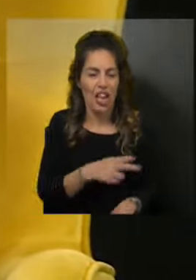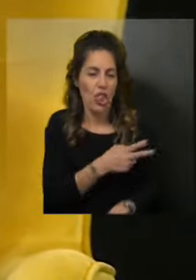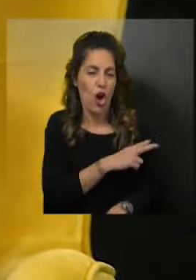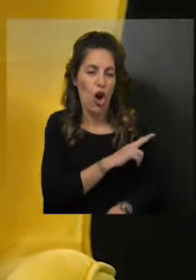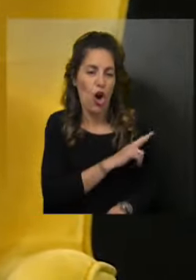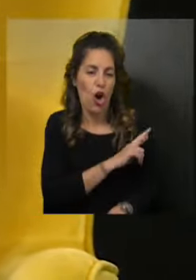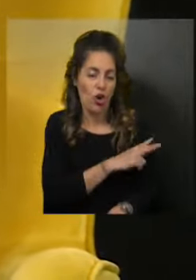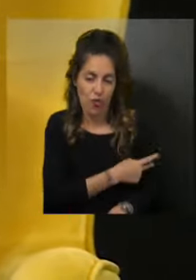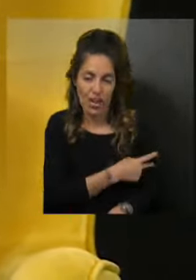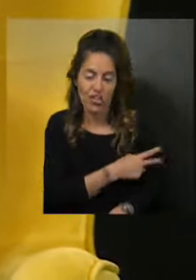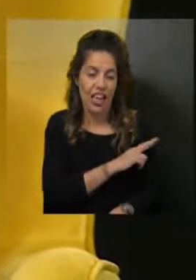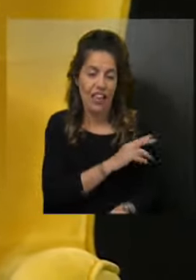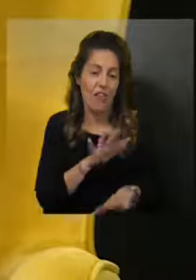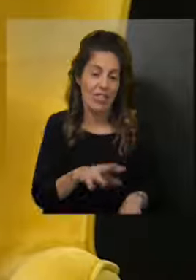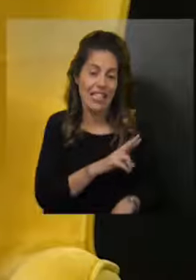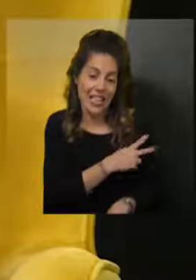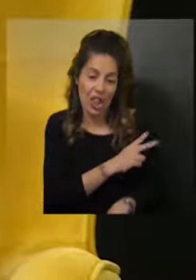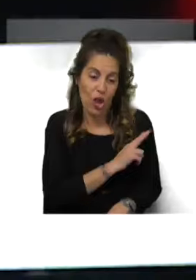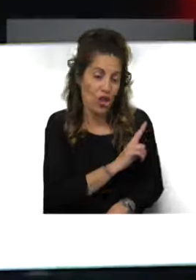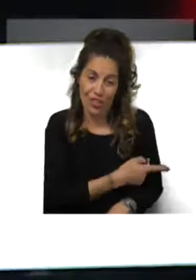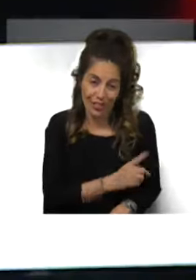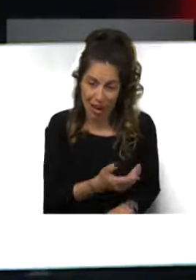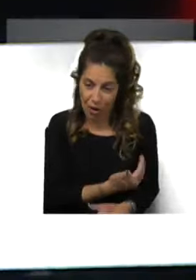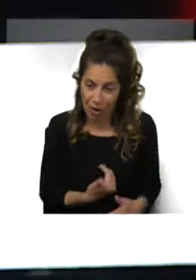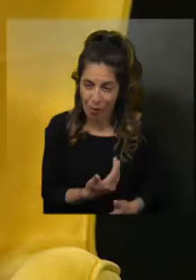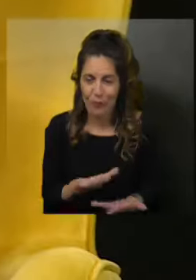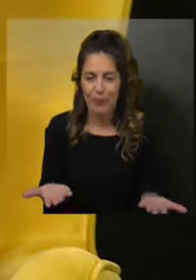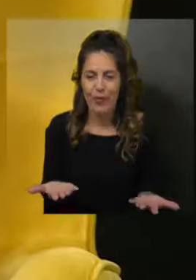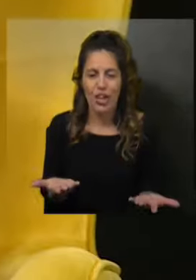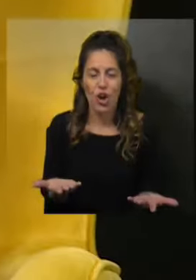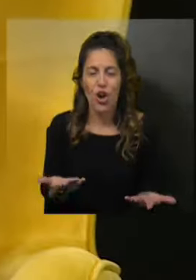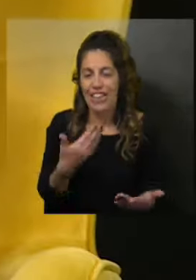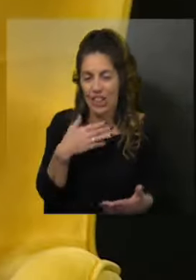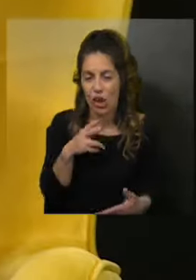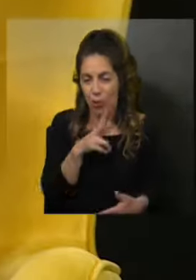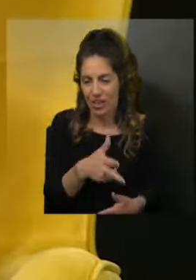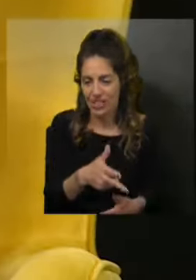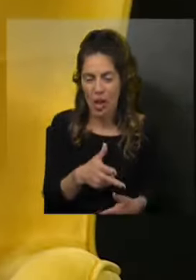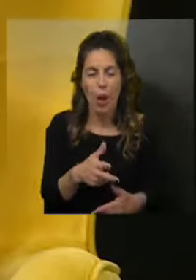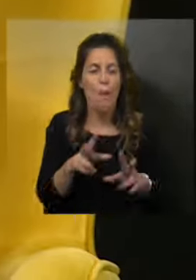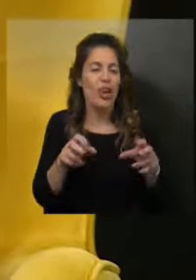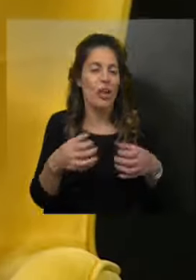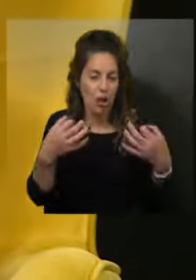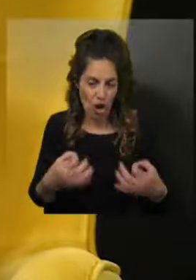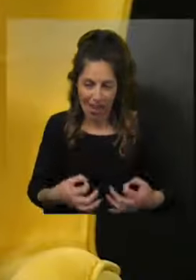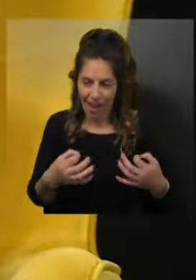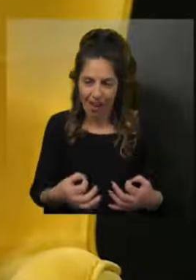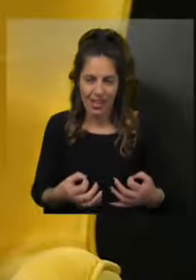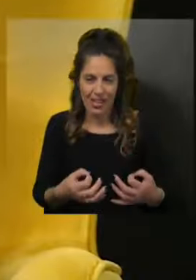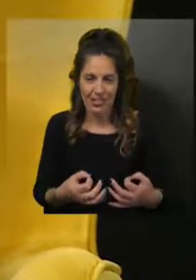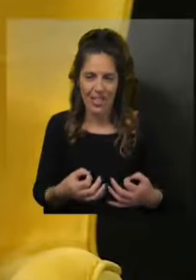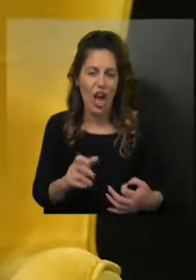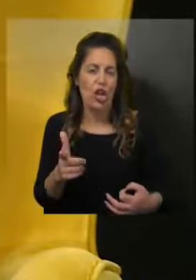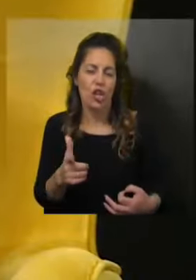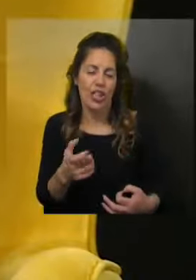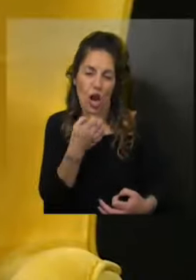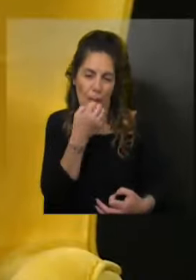final se quedó pero bueno entiendo lo que lo que decí Fernando pero a mí me parece que igual en términos absolutos y reales y de no tienen